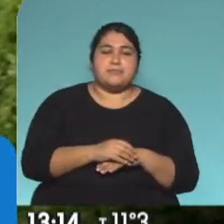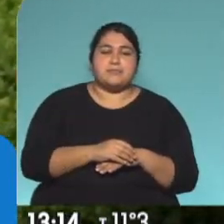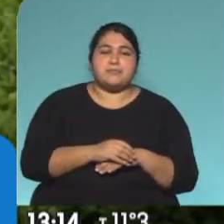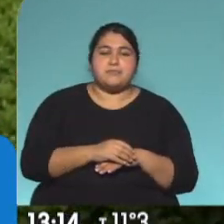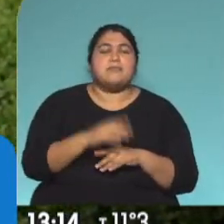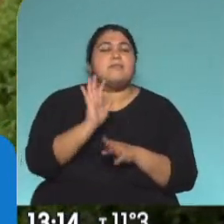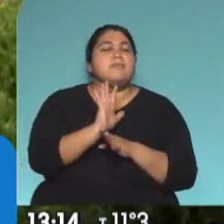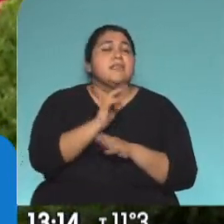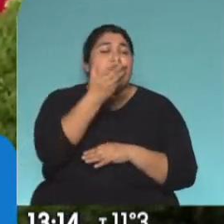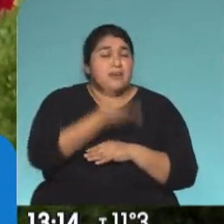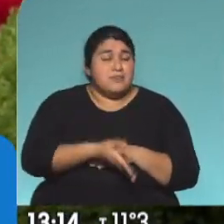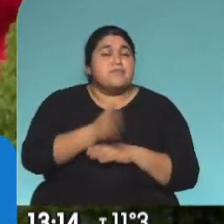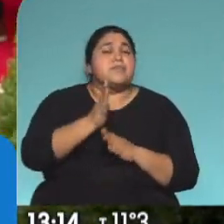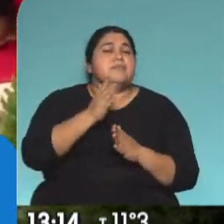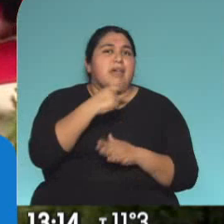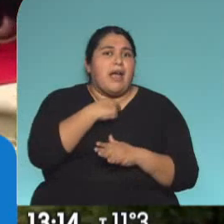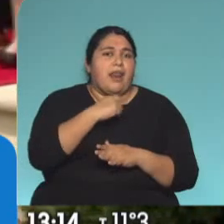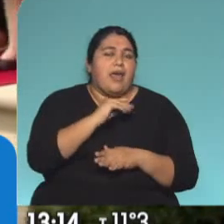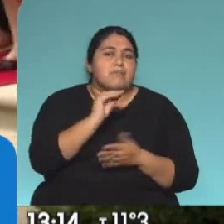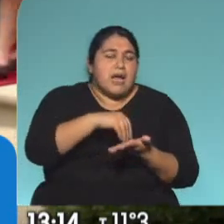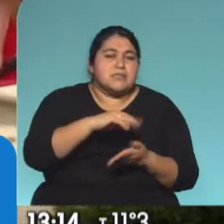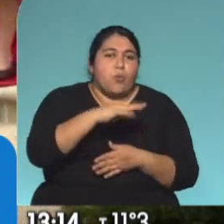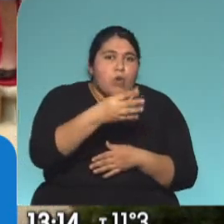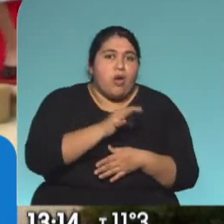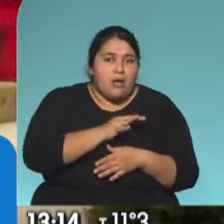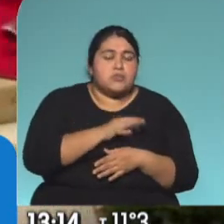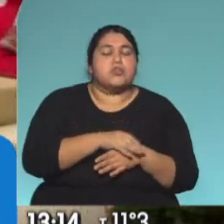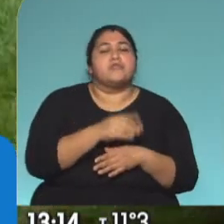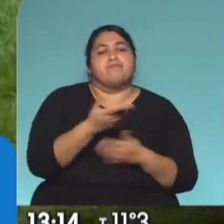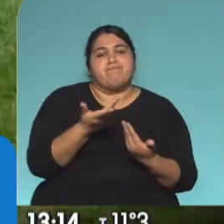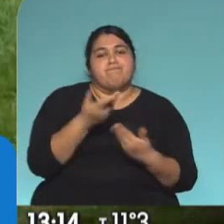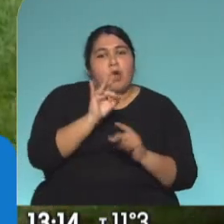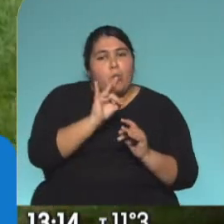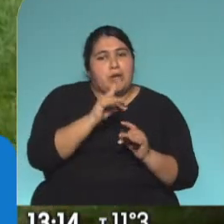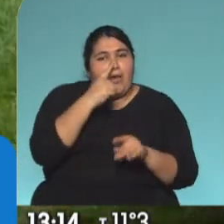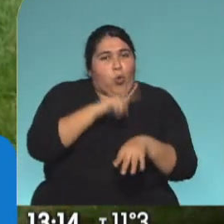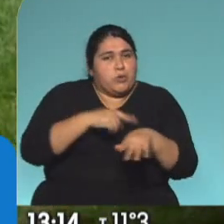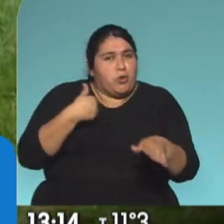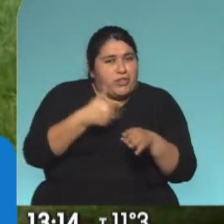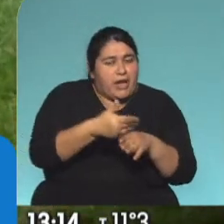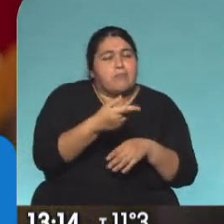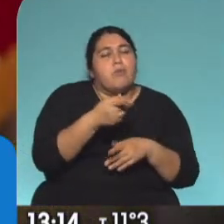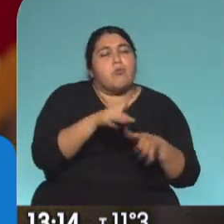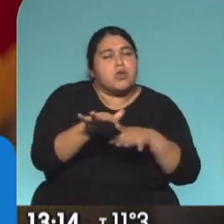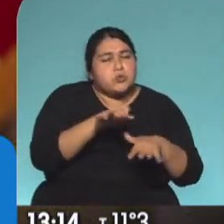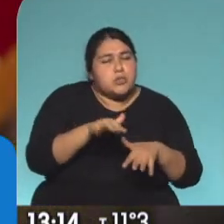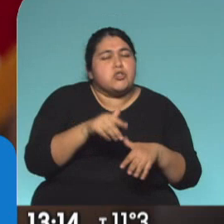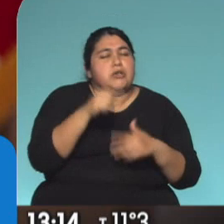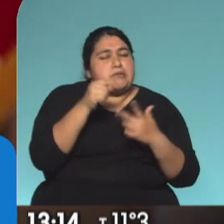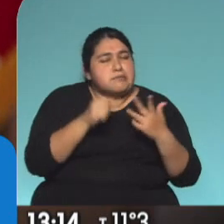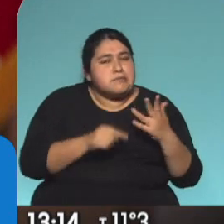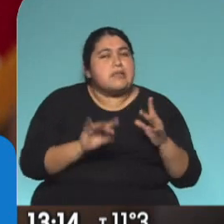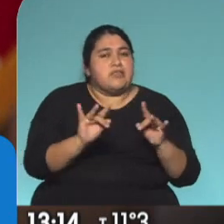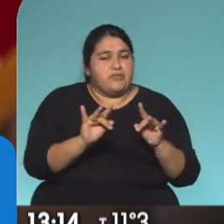El deseo de Trump de continuar 4 años más en la Casa Blanca se vio complicado en los últimos días por varios factores, entre ellos